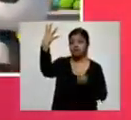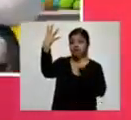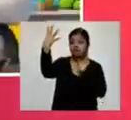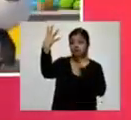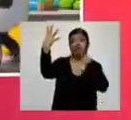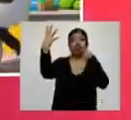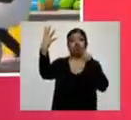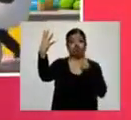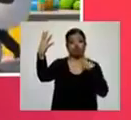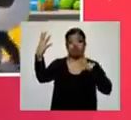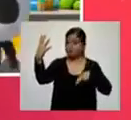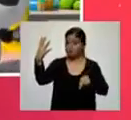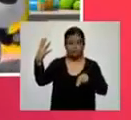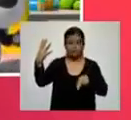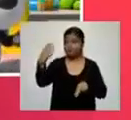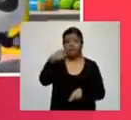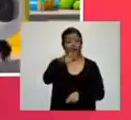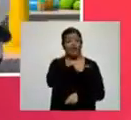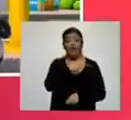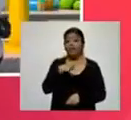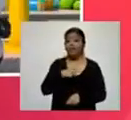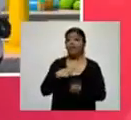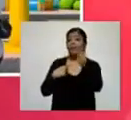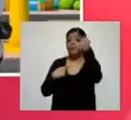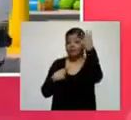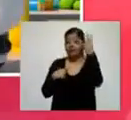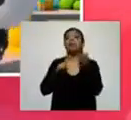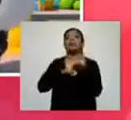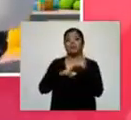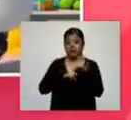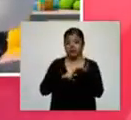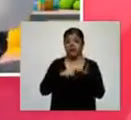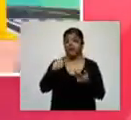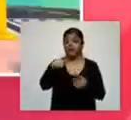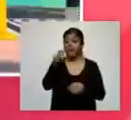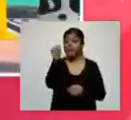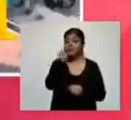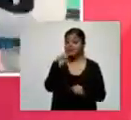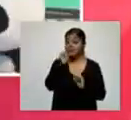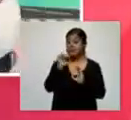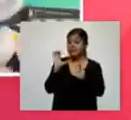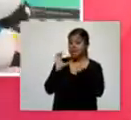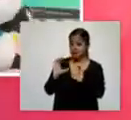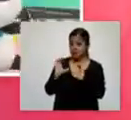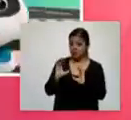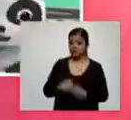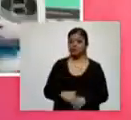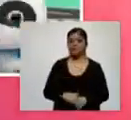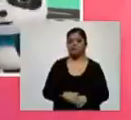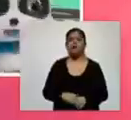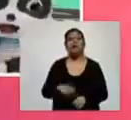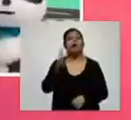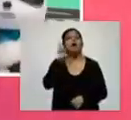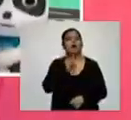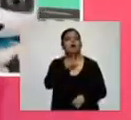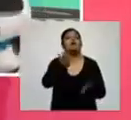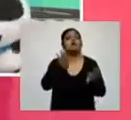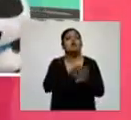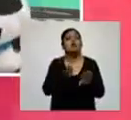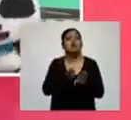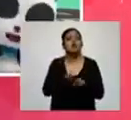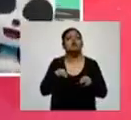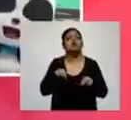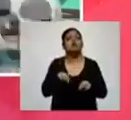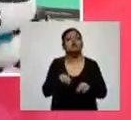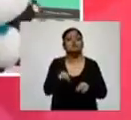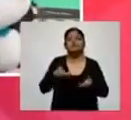rojo. Cruza la calle cuando está en verde, pero siempre ten cuidado. A ver cómo cruzamos la calle.